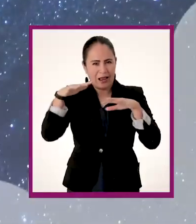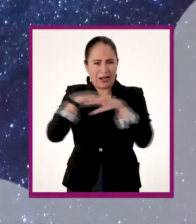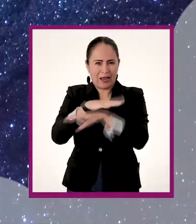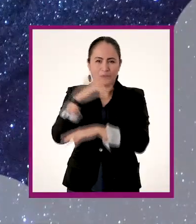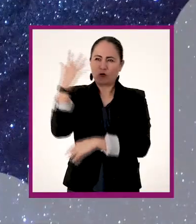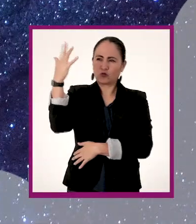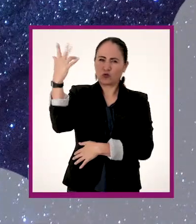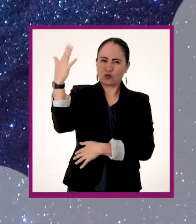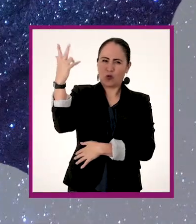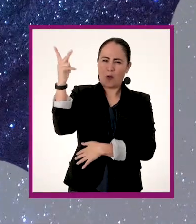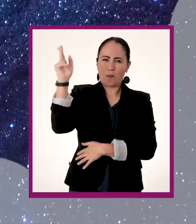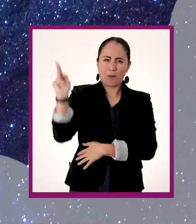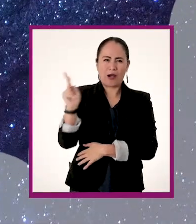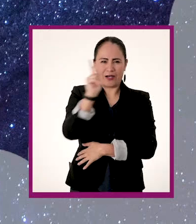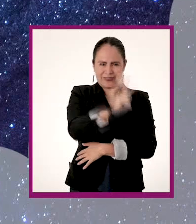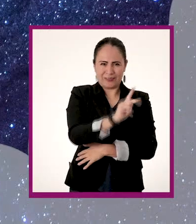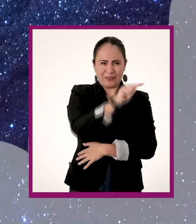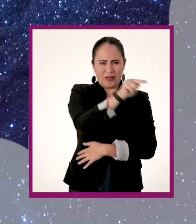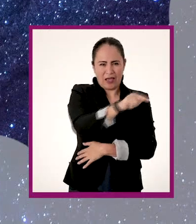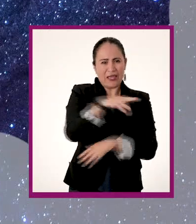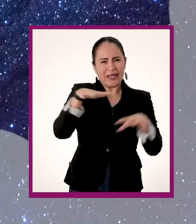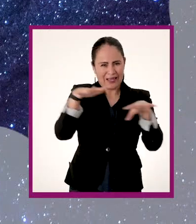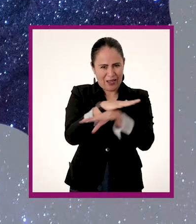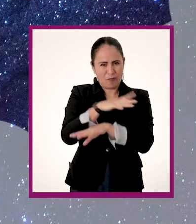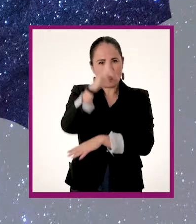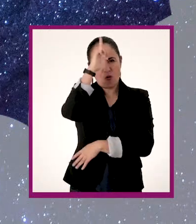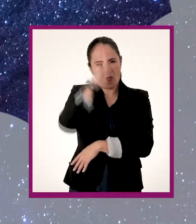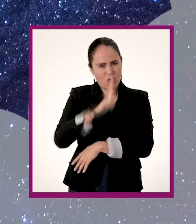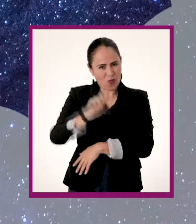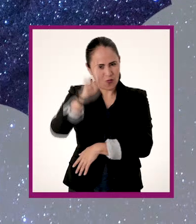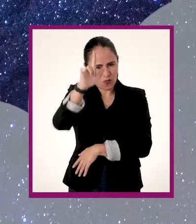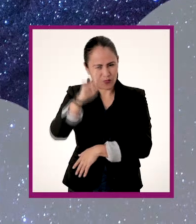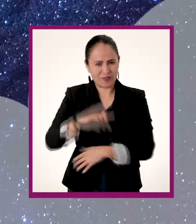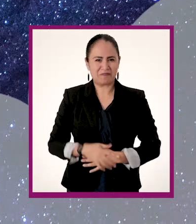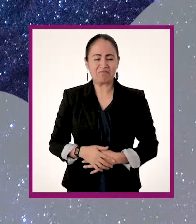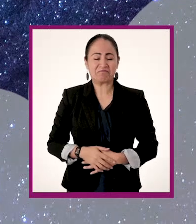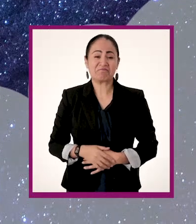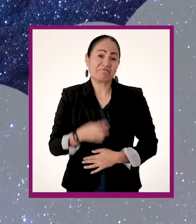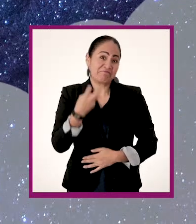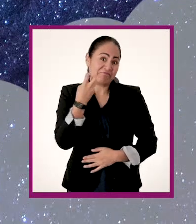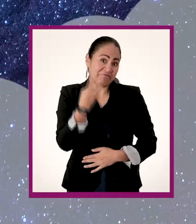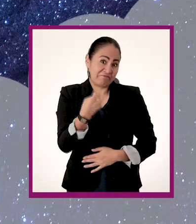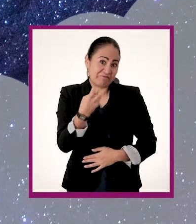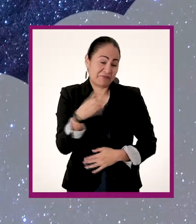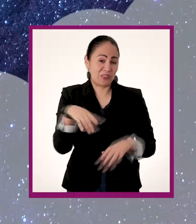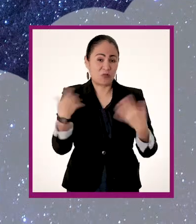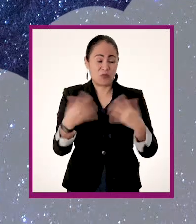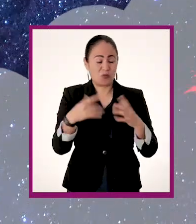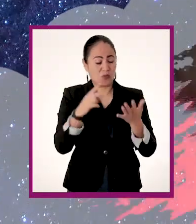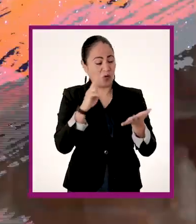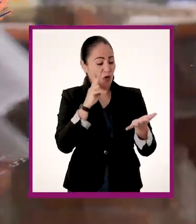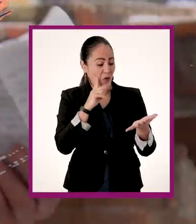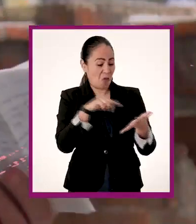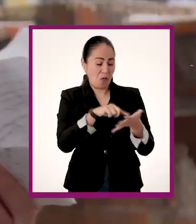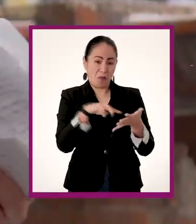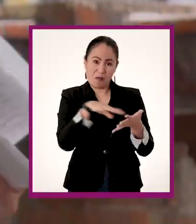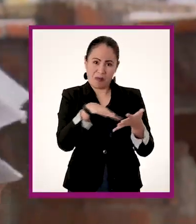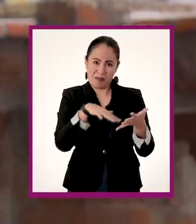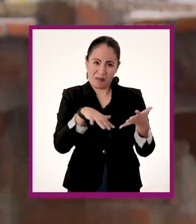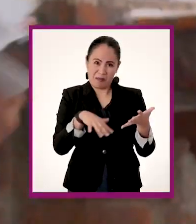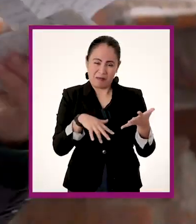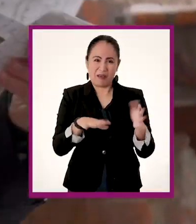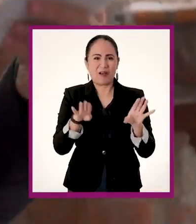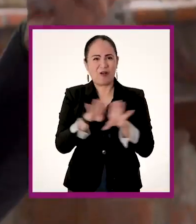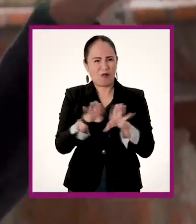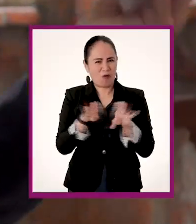y convirtió entonces a lo que era un sol equiparable al sol que ahora conocemos en lo que es la luna. Ahí tenemos, digamos,